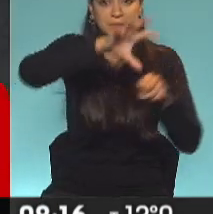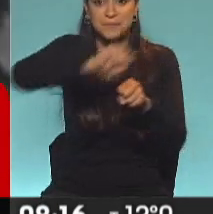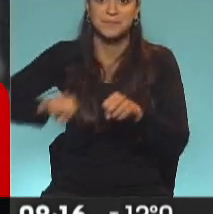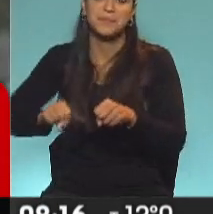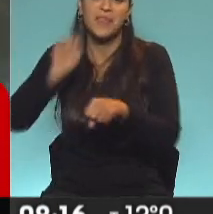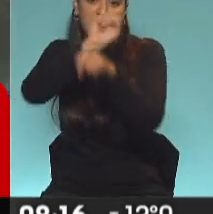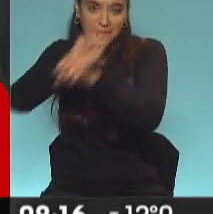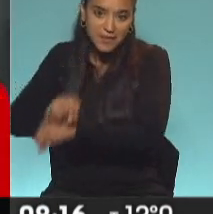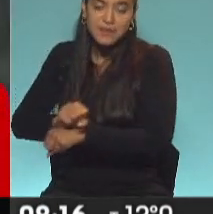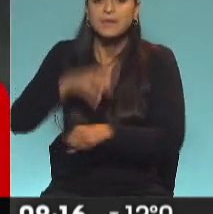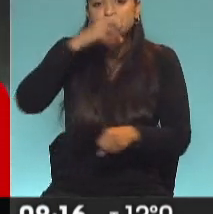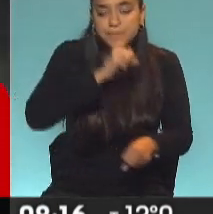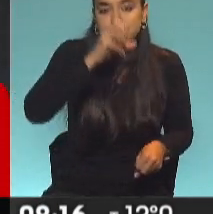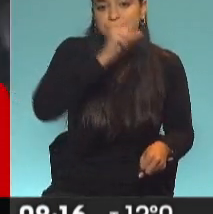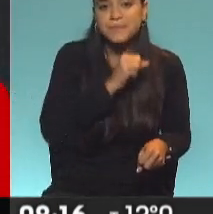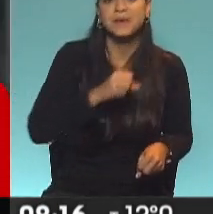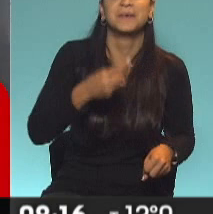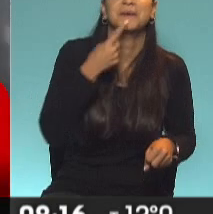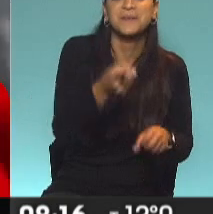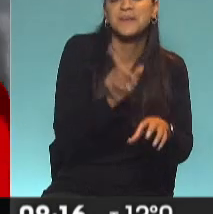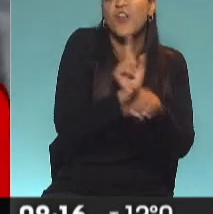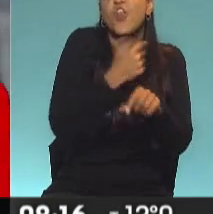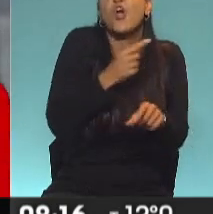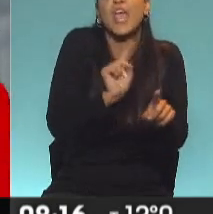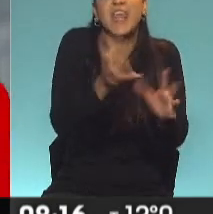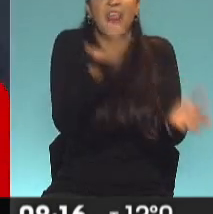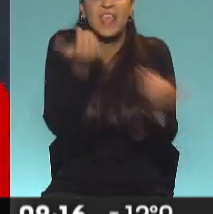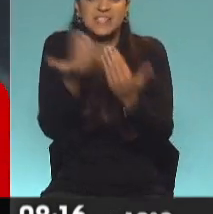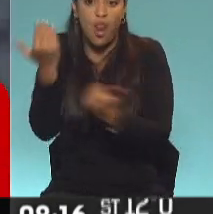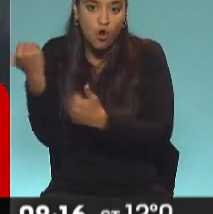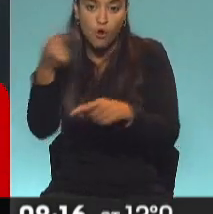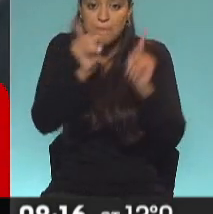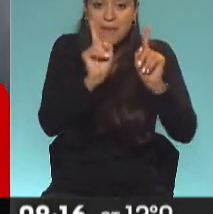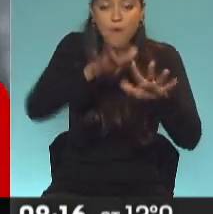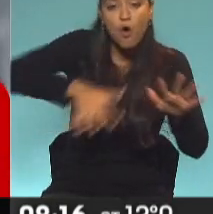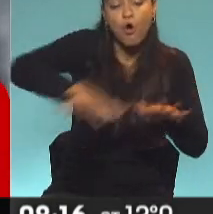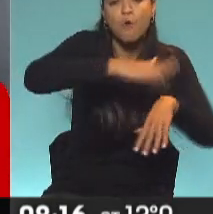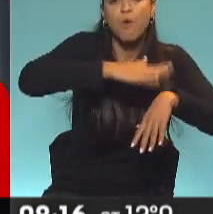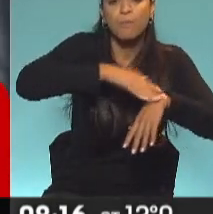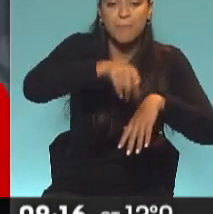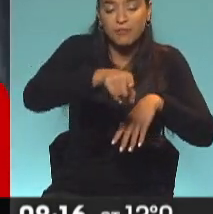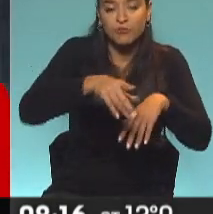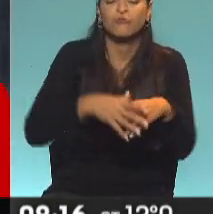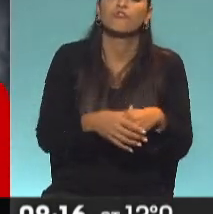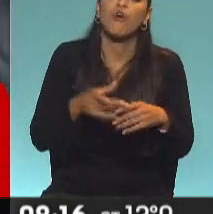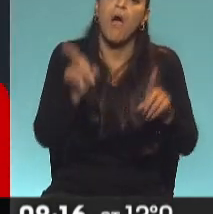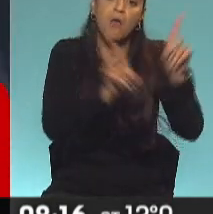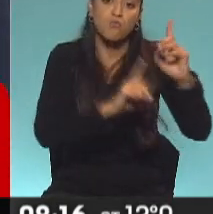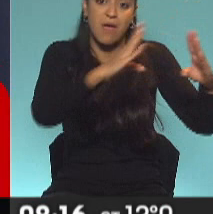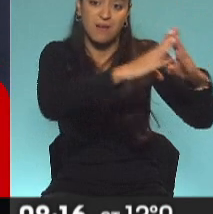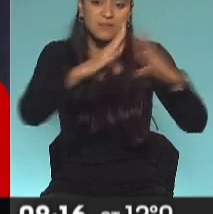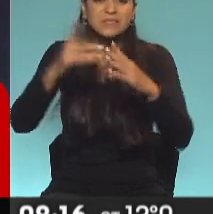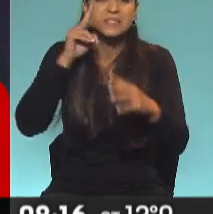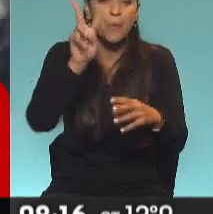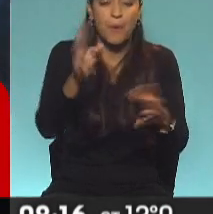estaban justamente resistiendo en el lugar la posibilidad de desalojo. La imagen muestra el momento en el que seguramente, bueno, algunas de las casillas, se ve el